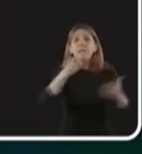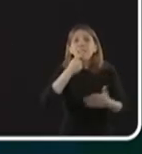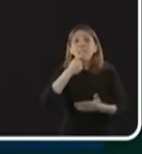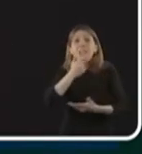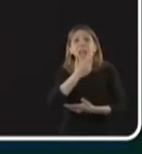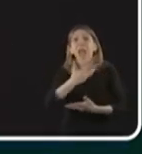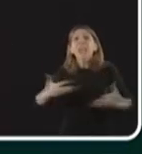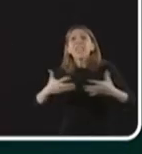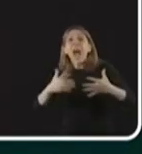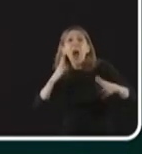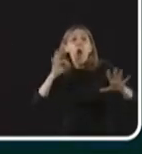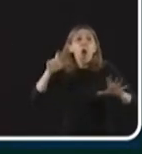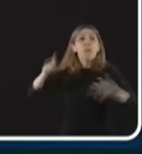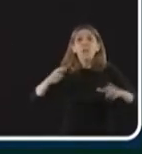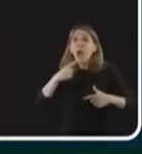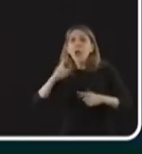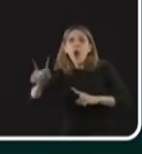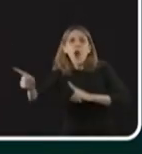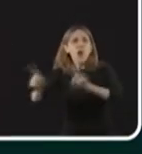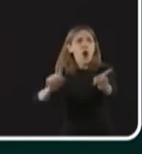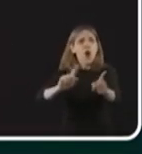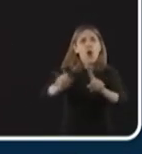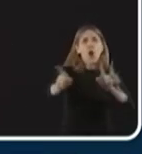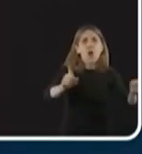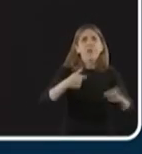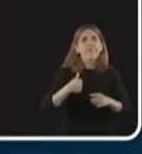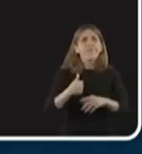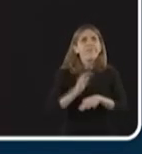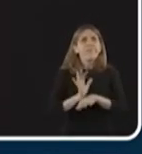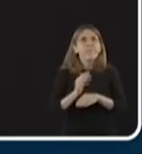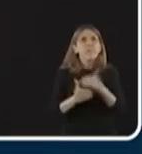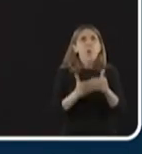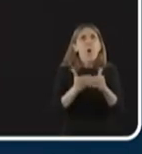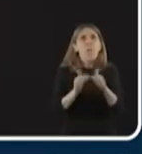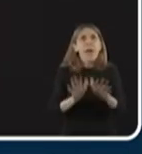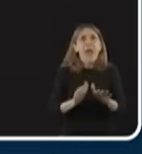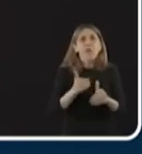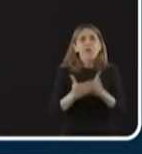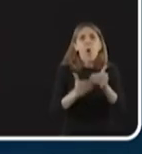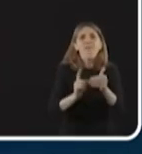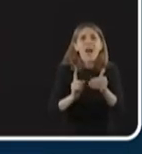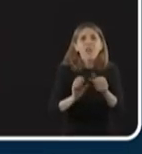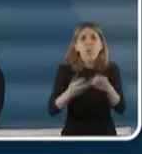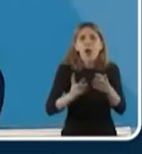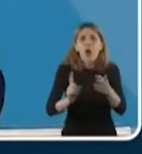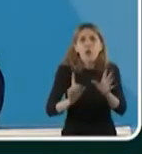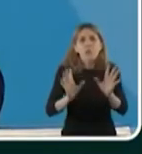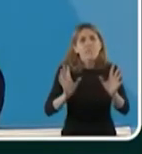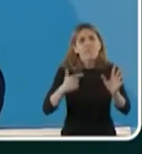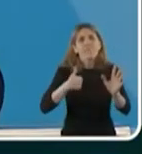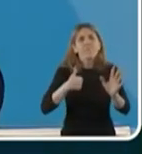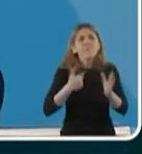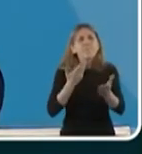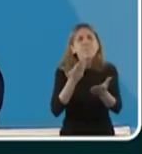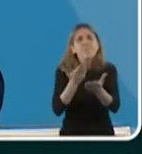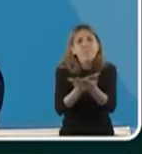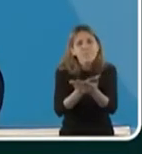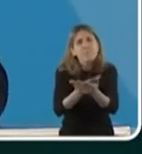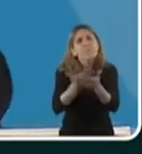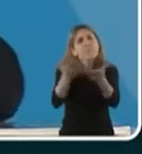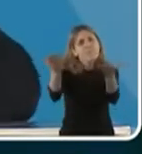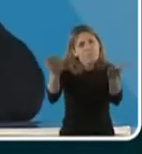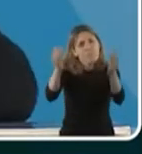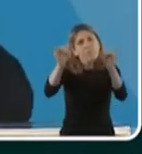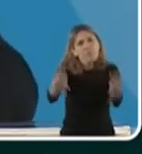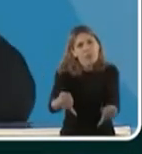vicepresidenta. Yo creo que vamos a asistir lamentablemente a un nuevo embate y a una nueva sesión por parte del